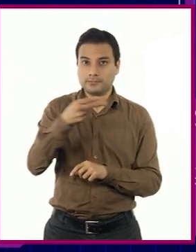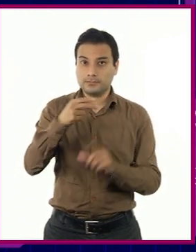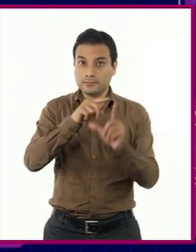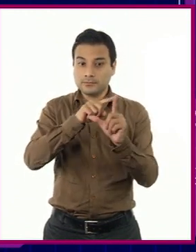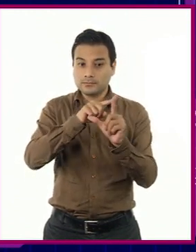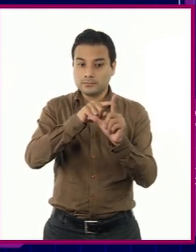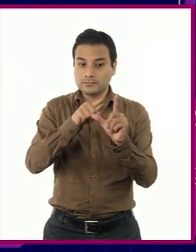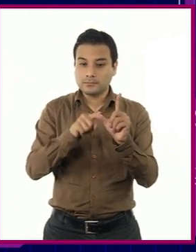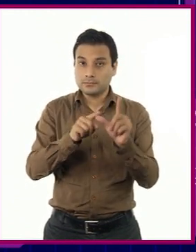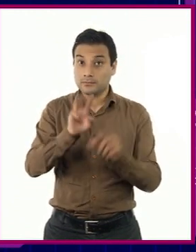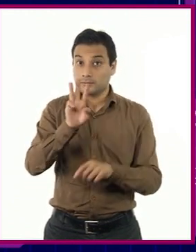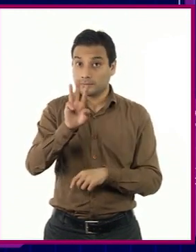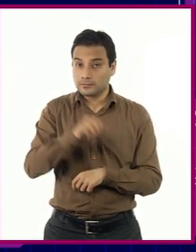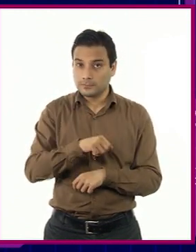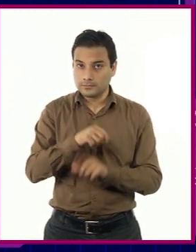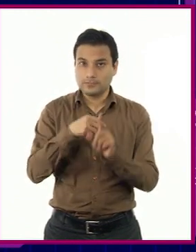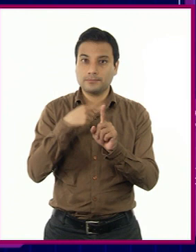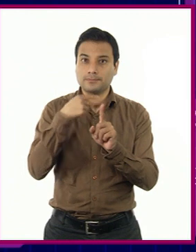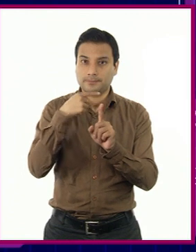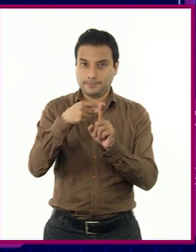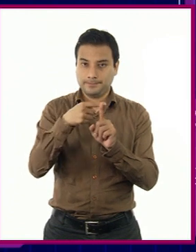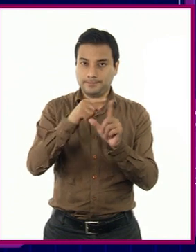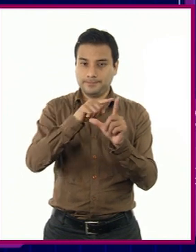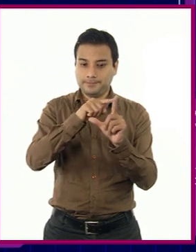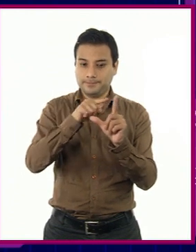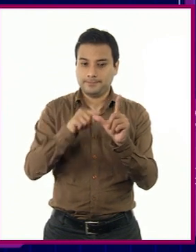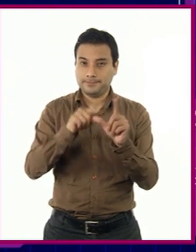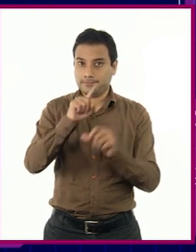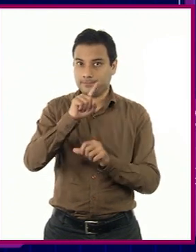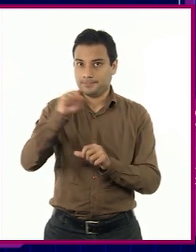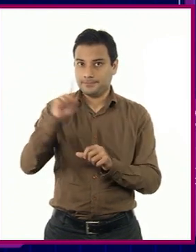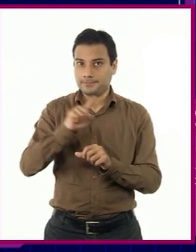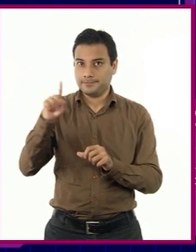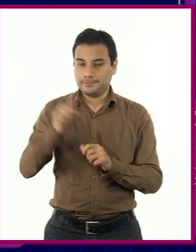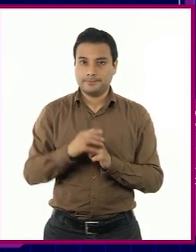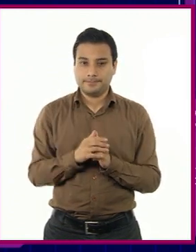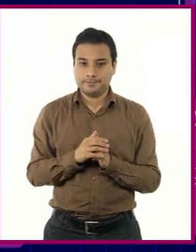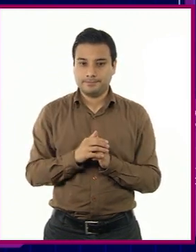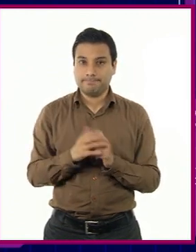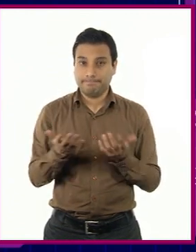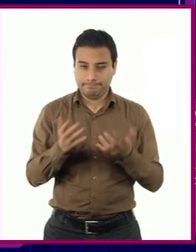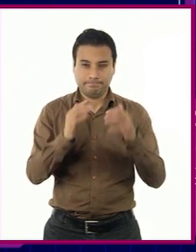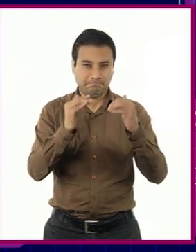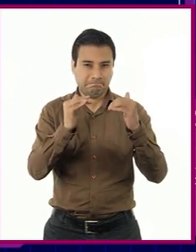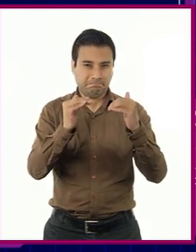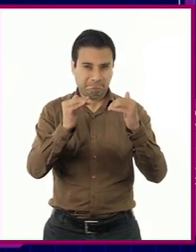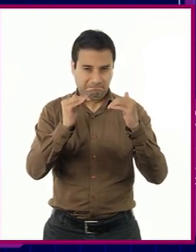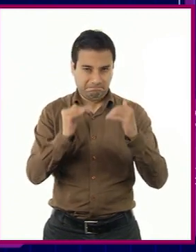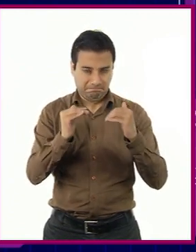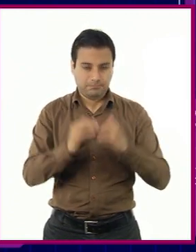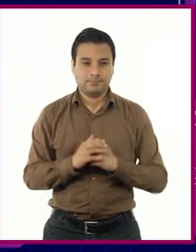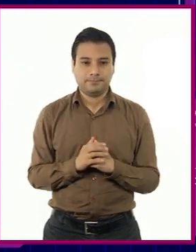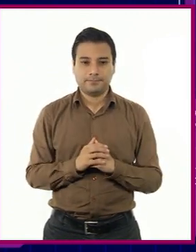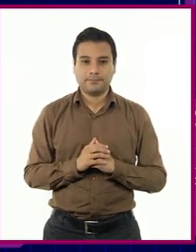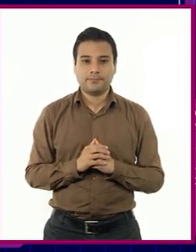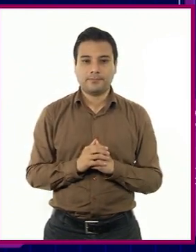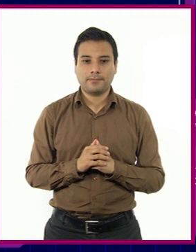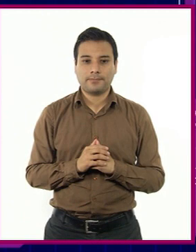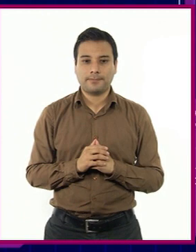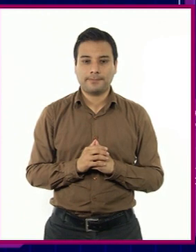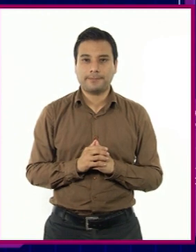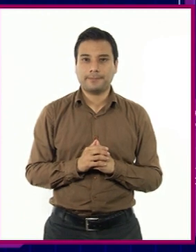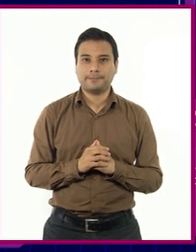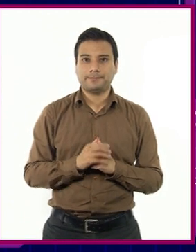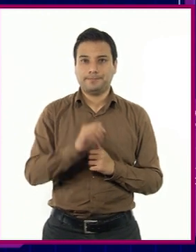W más el ángulo Z. A continuación, lo que se conoce del paralelogramo